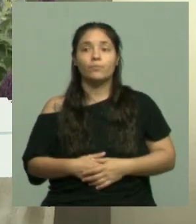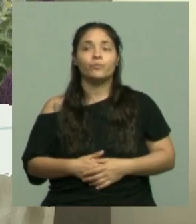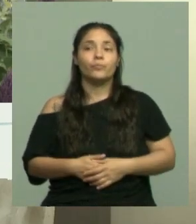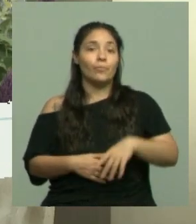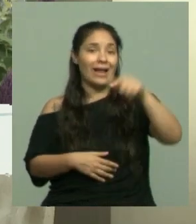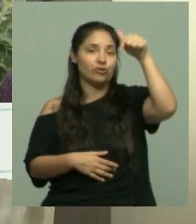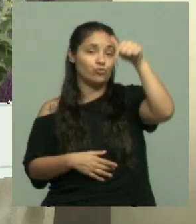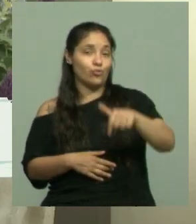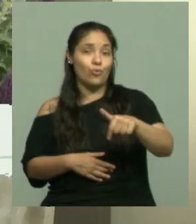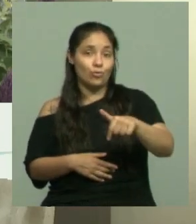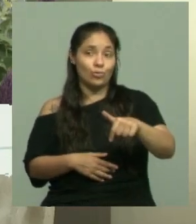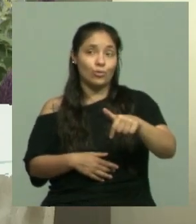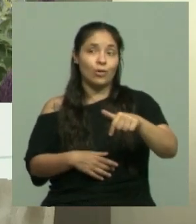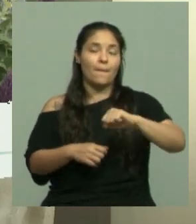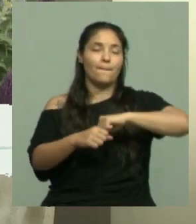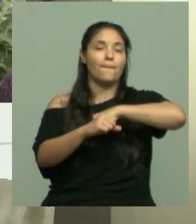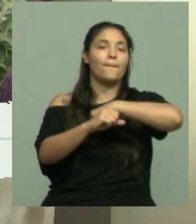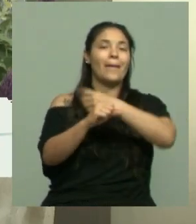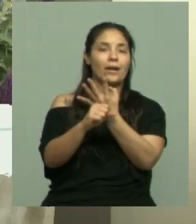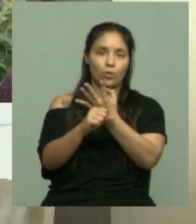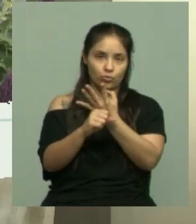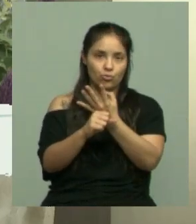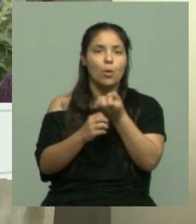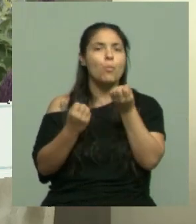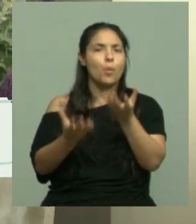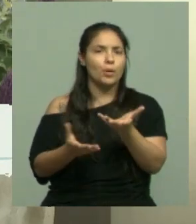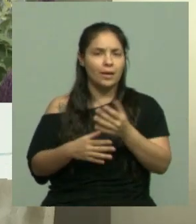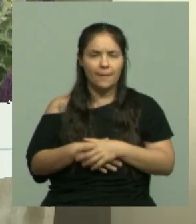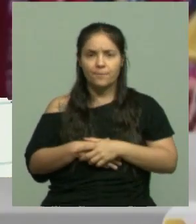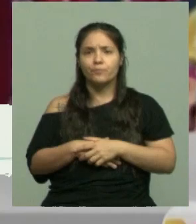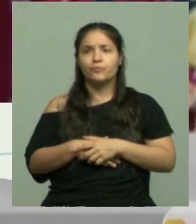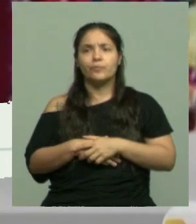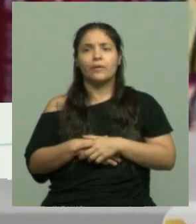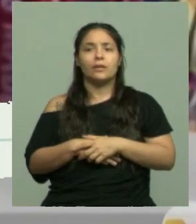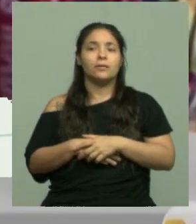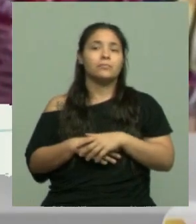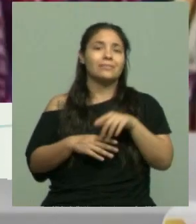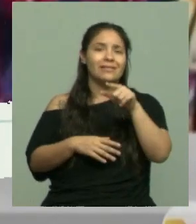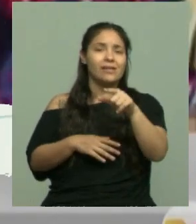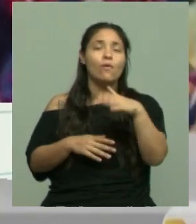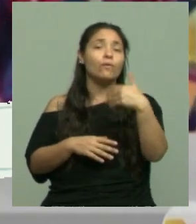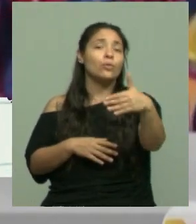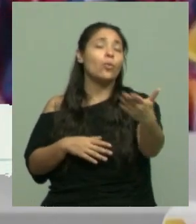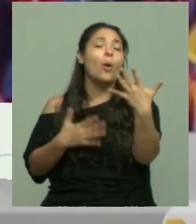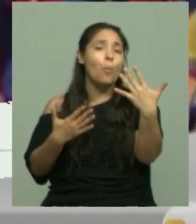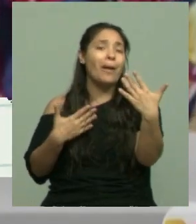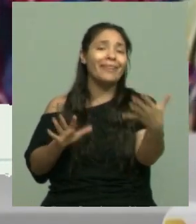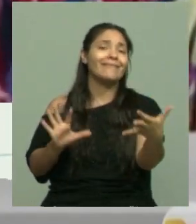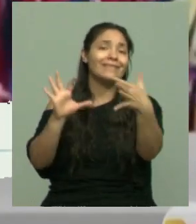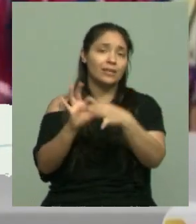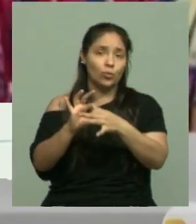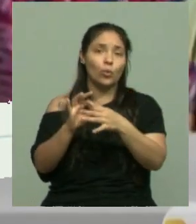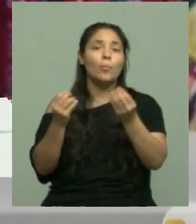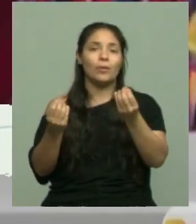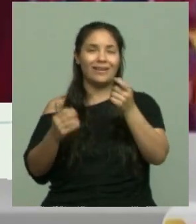como lo que es el Mercosur. ¿Por qué lo planteo esto? Porque de ahí también van a salir potenciales vínculos. Javier Milei ya ha hablado de la intención y la